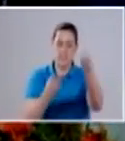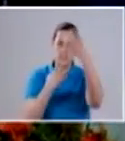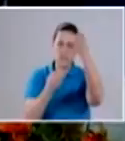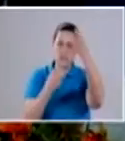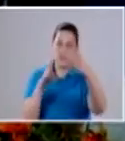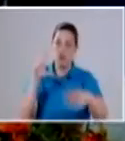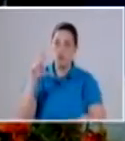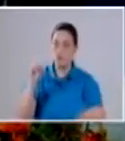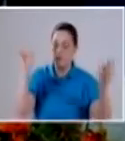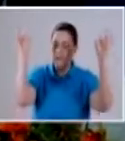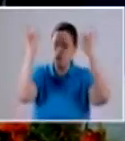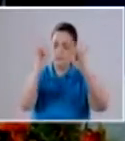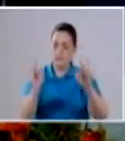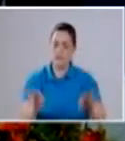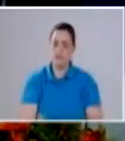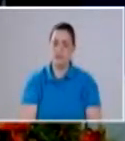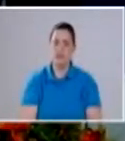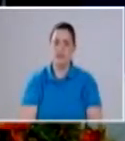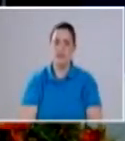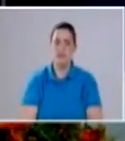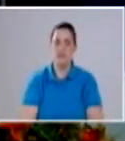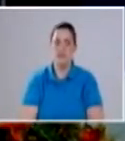no formación.